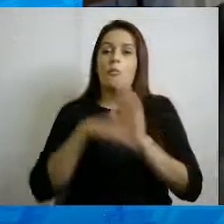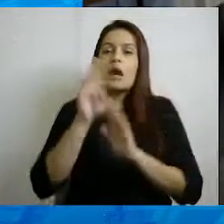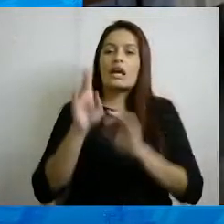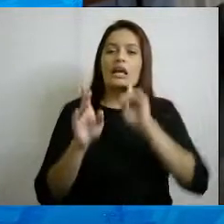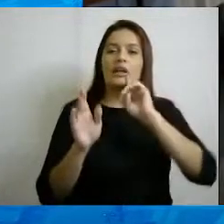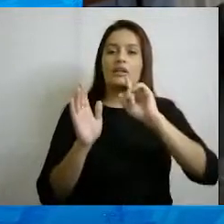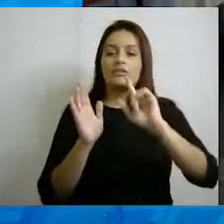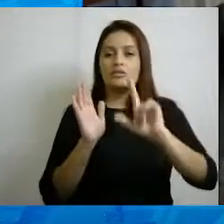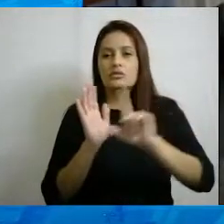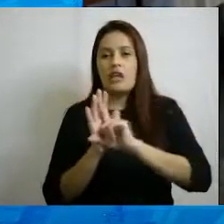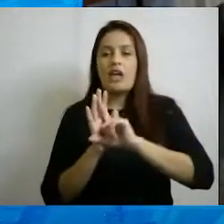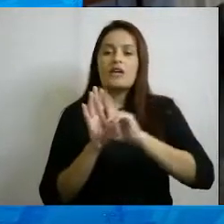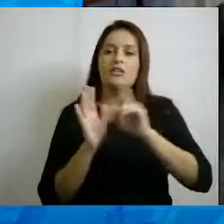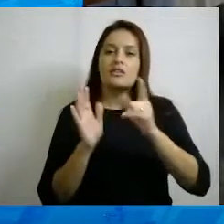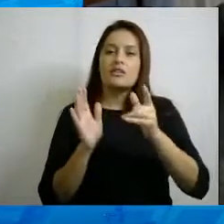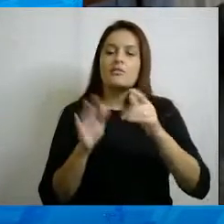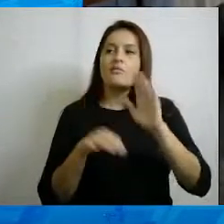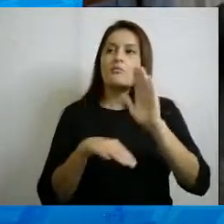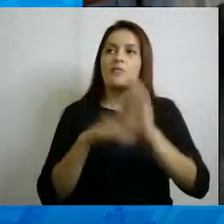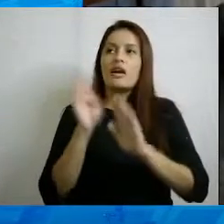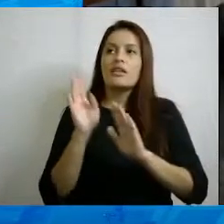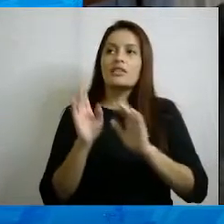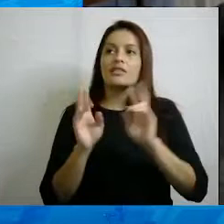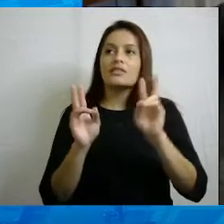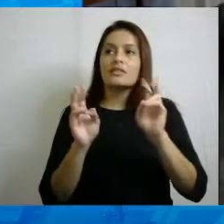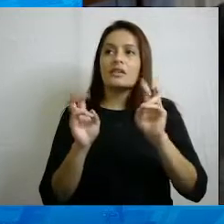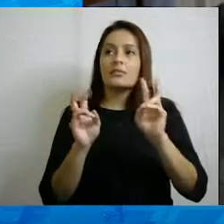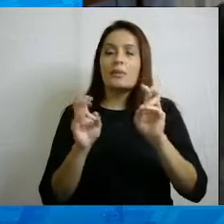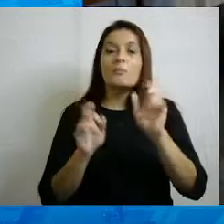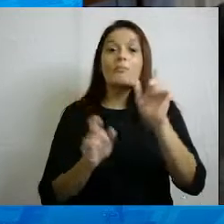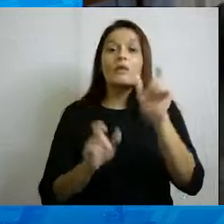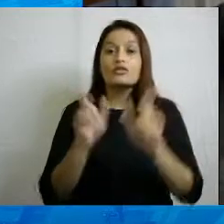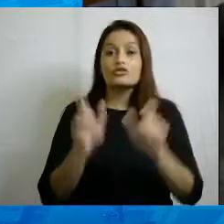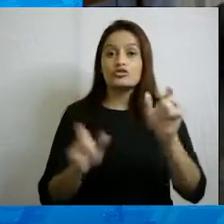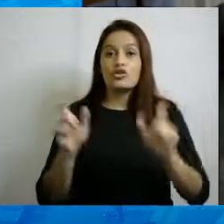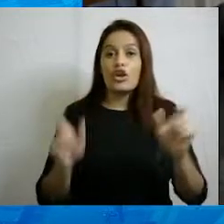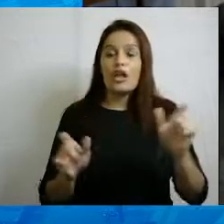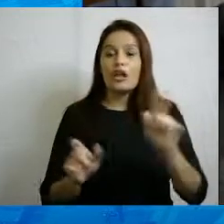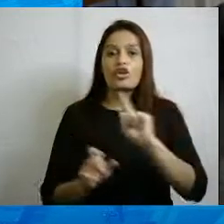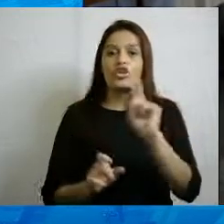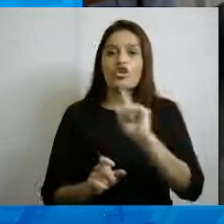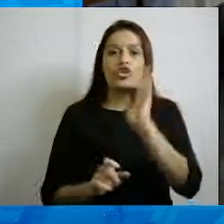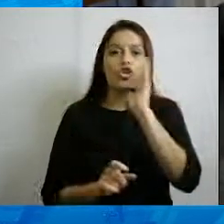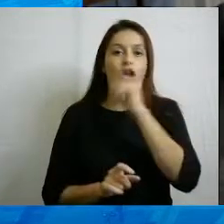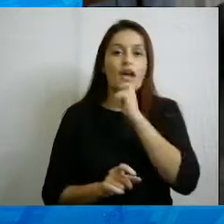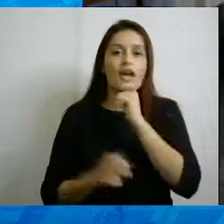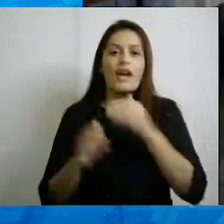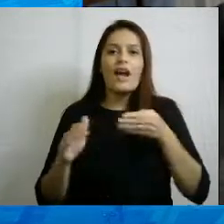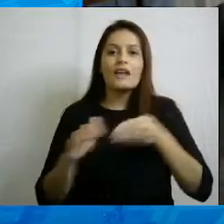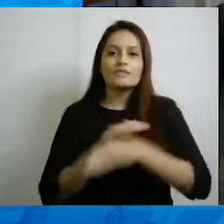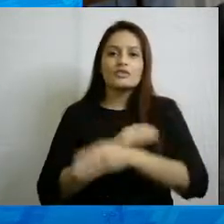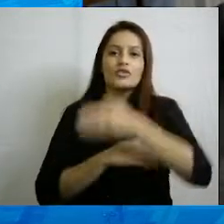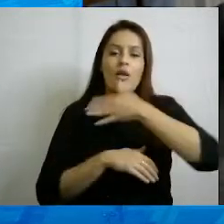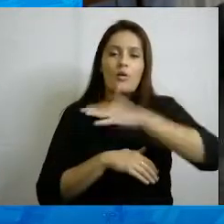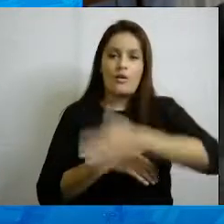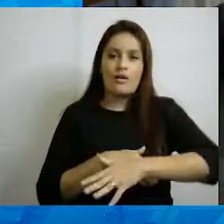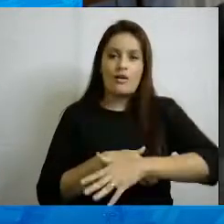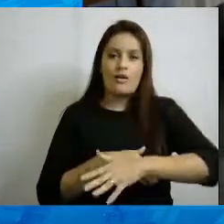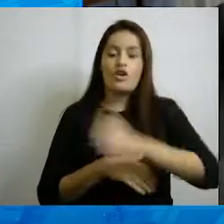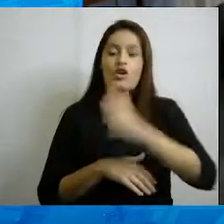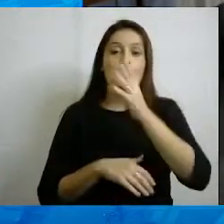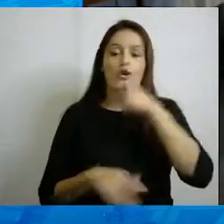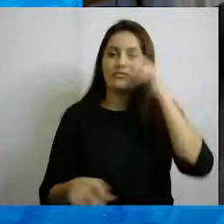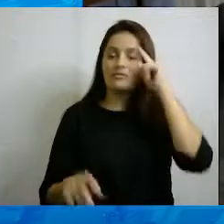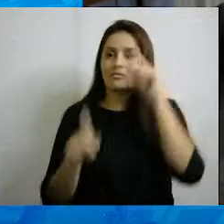dominio, etcétera, que lo veamos desde el punto de vista de que aquí hay personas que no están teniendo acceso al agua potable. No hay prioridad